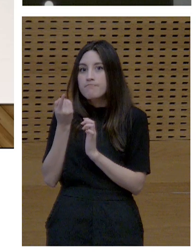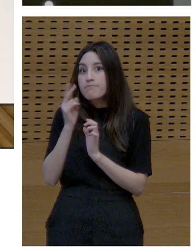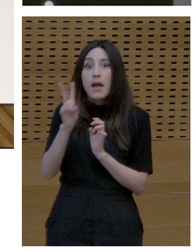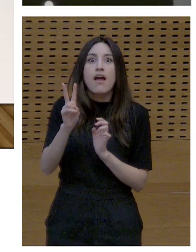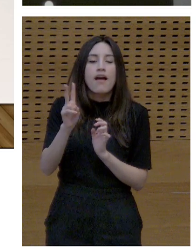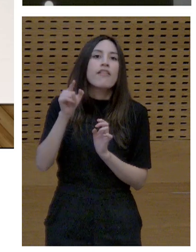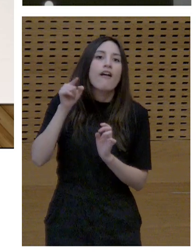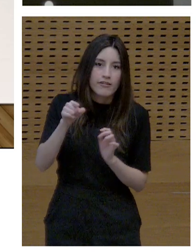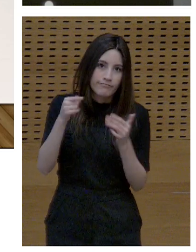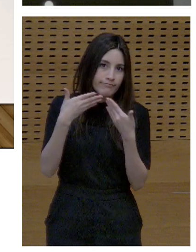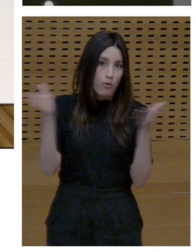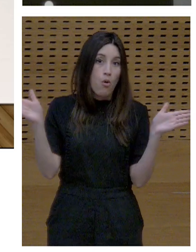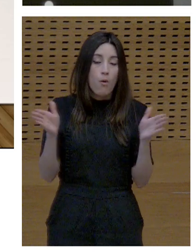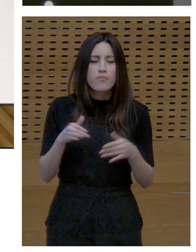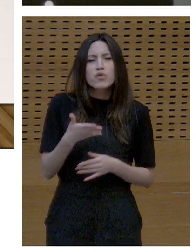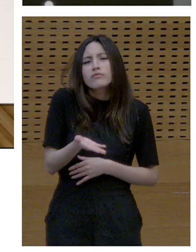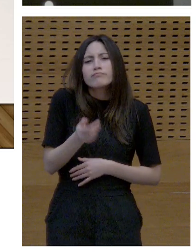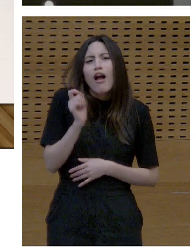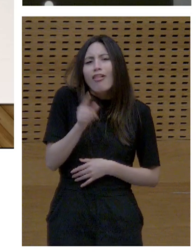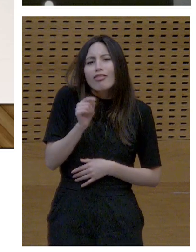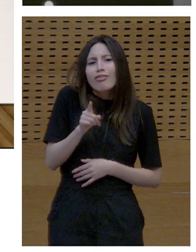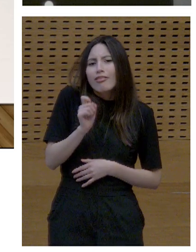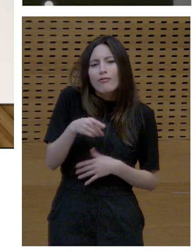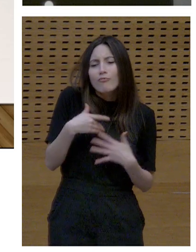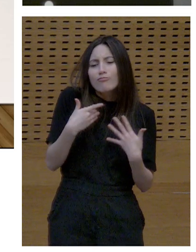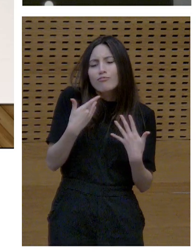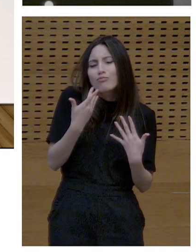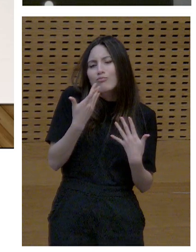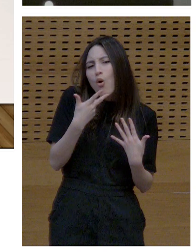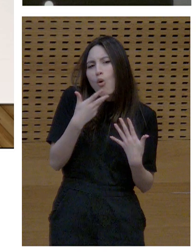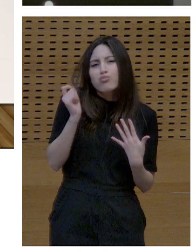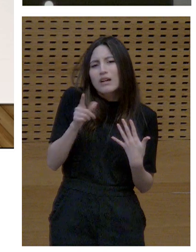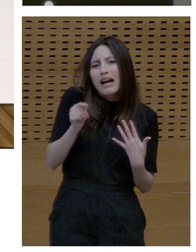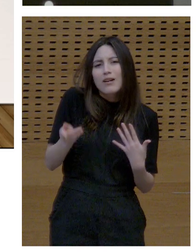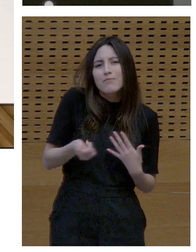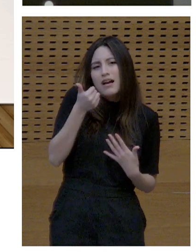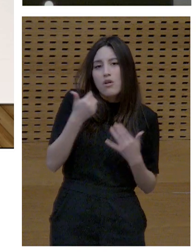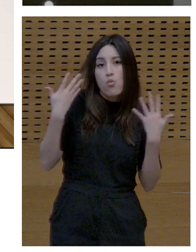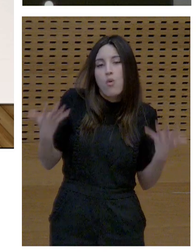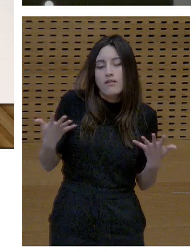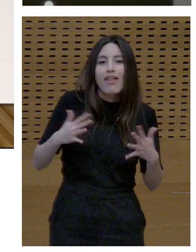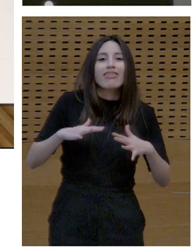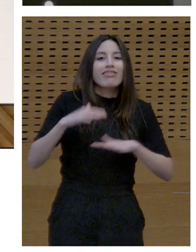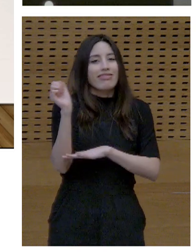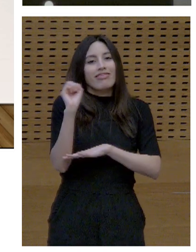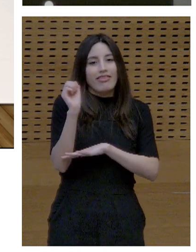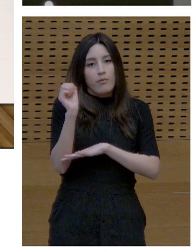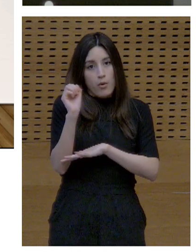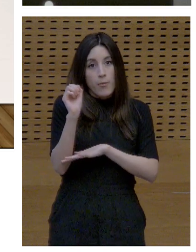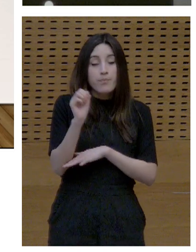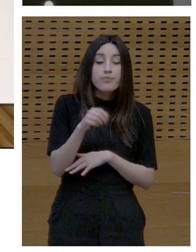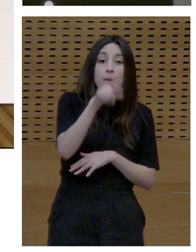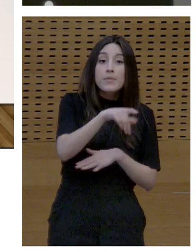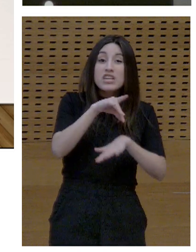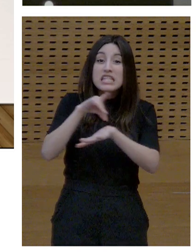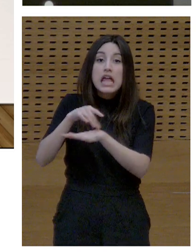más reconocido, el más frecuente es el temblor. El temblor está presente en el 70-80% de los pacientes al inicio